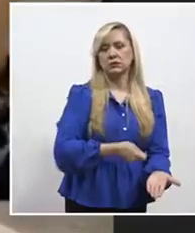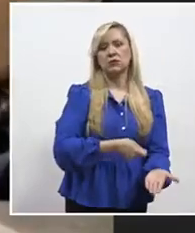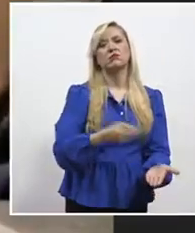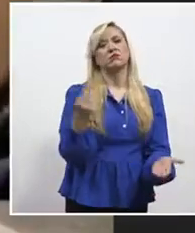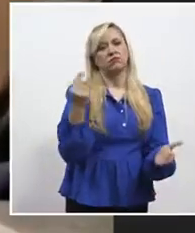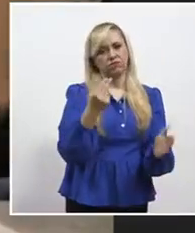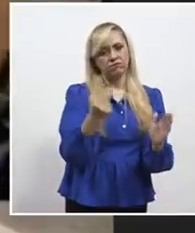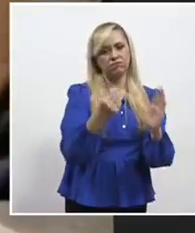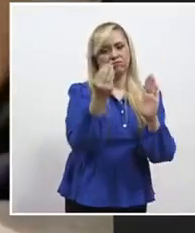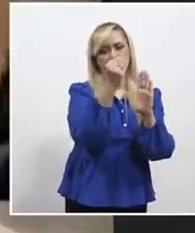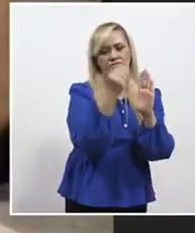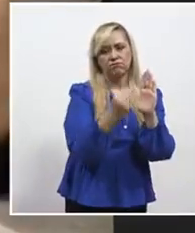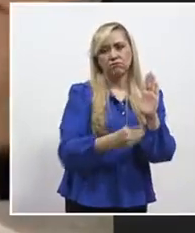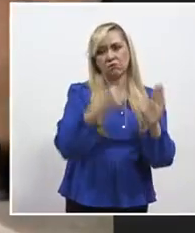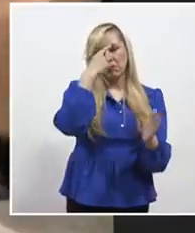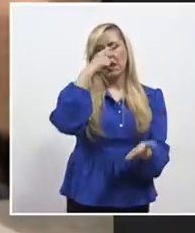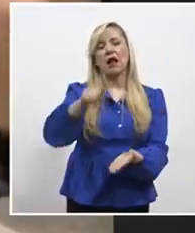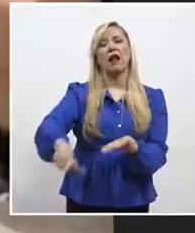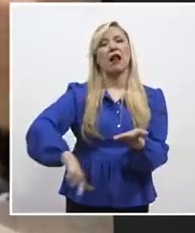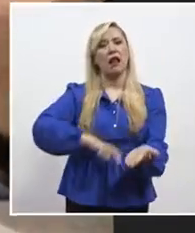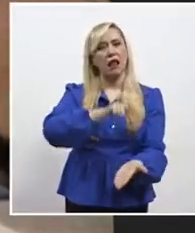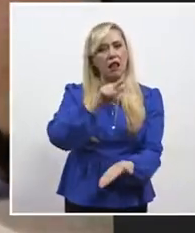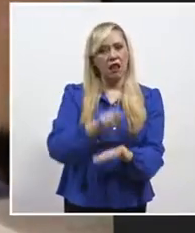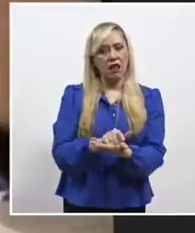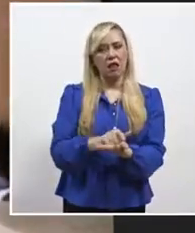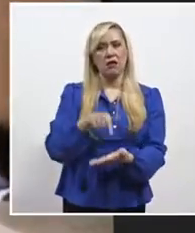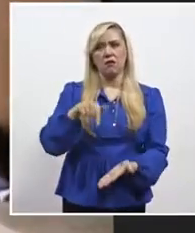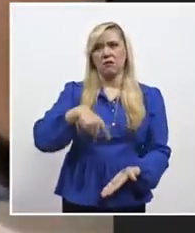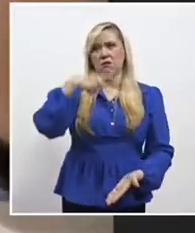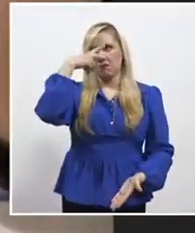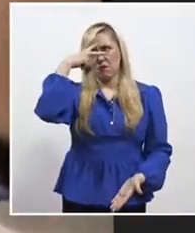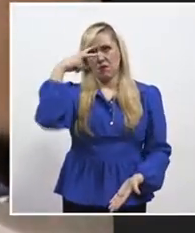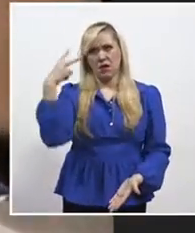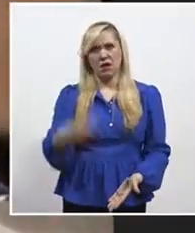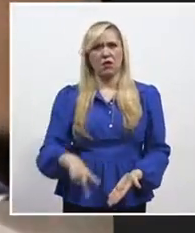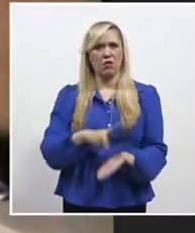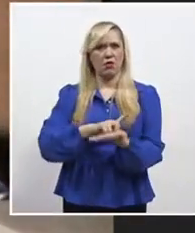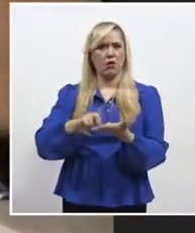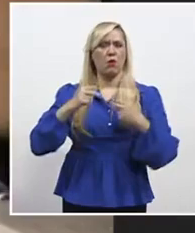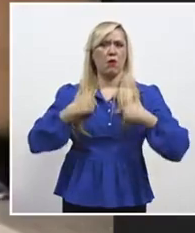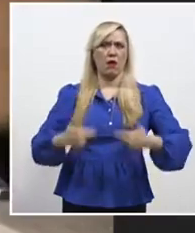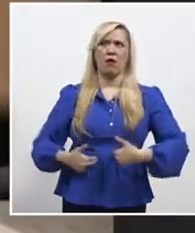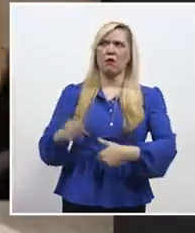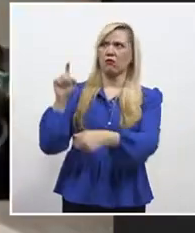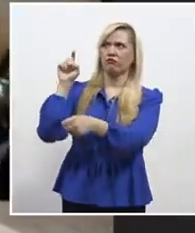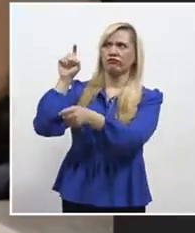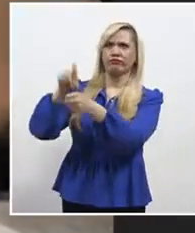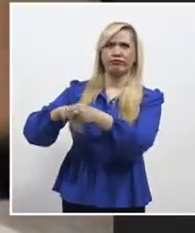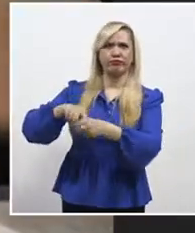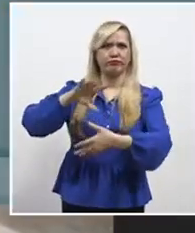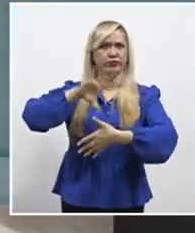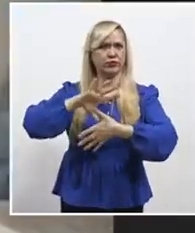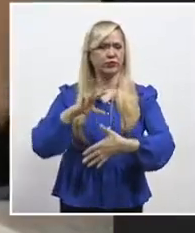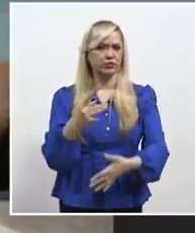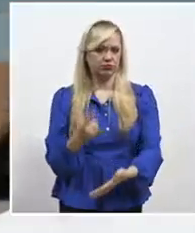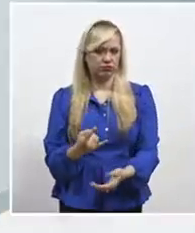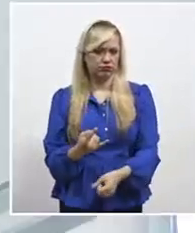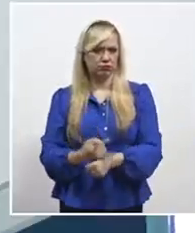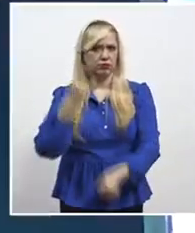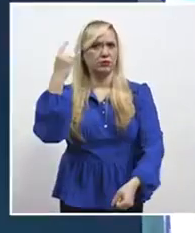legales relativas a la prisión preventiva oficiosa para adaptarlas a la Convención Americana.